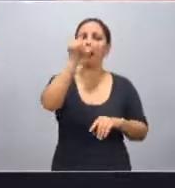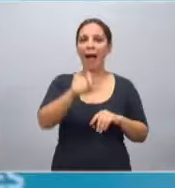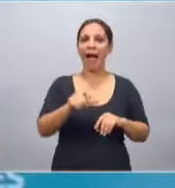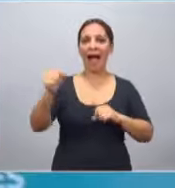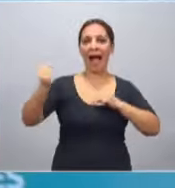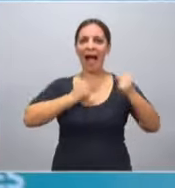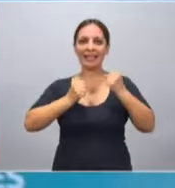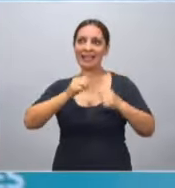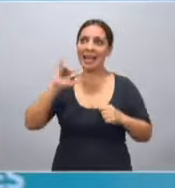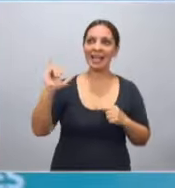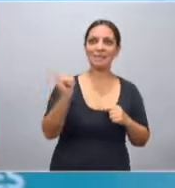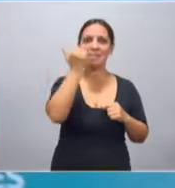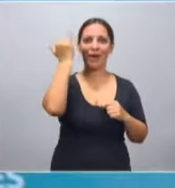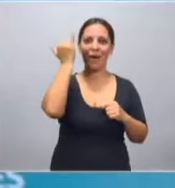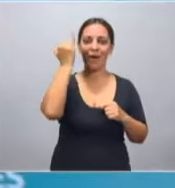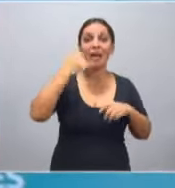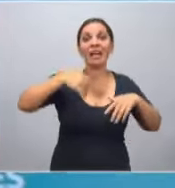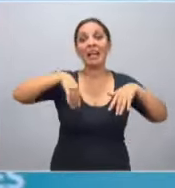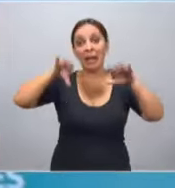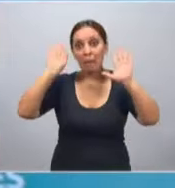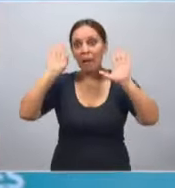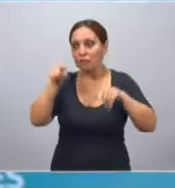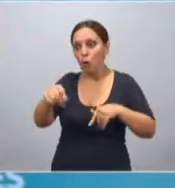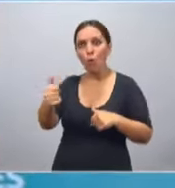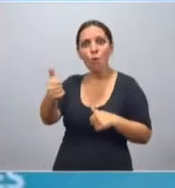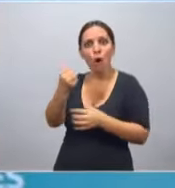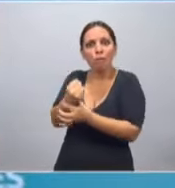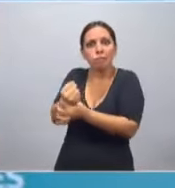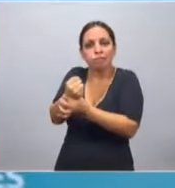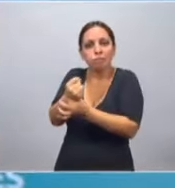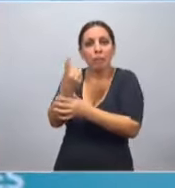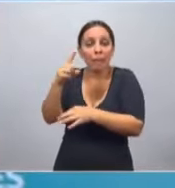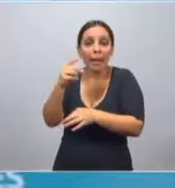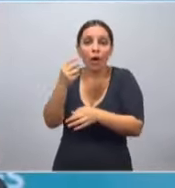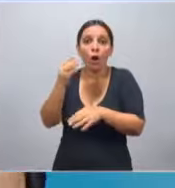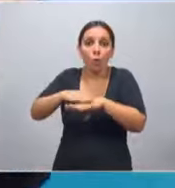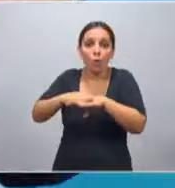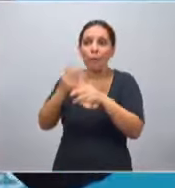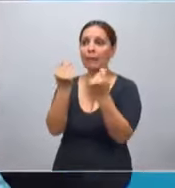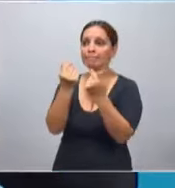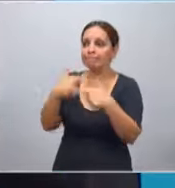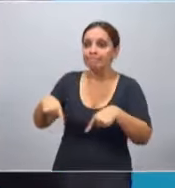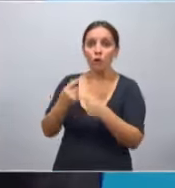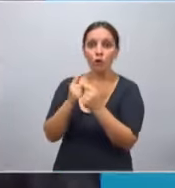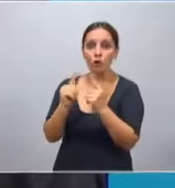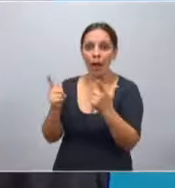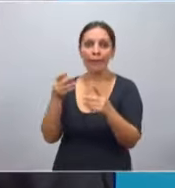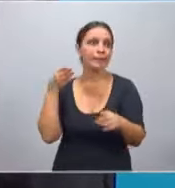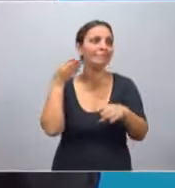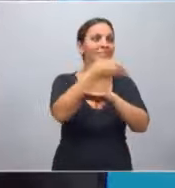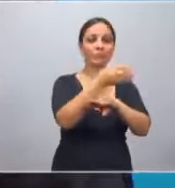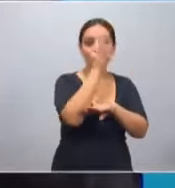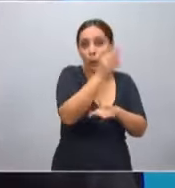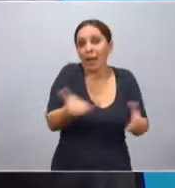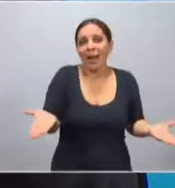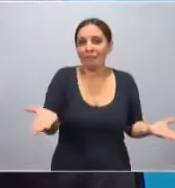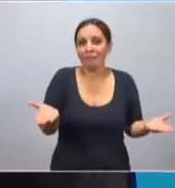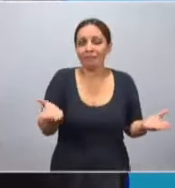para una disciplina jamás va a poder ni siquiera ejercitarla ejercerla prepararse entrenarse